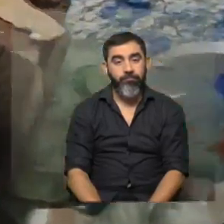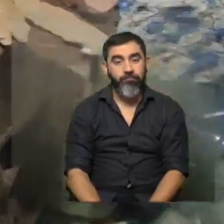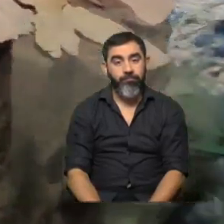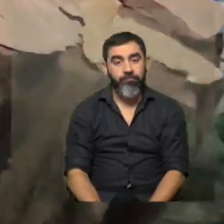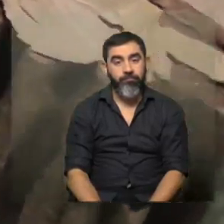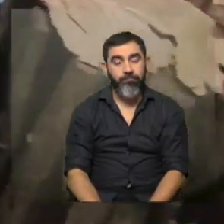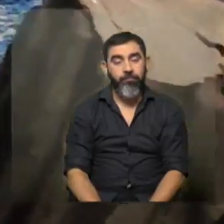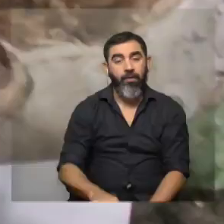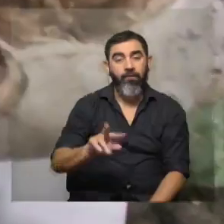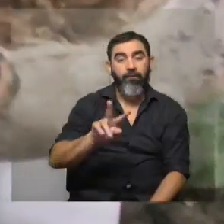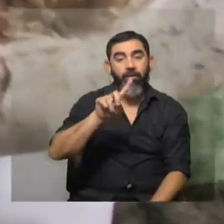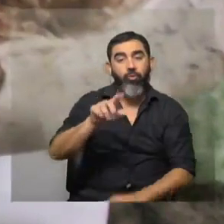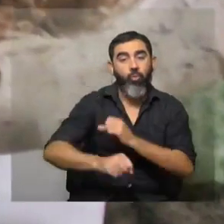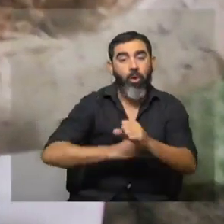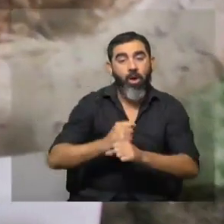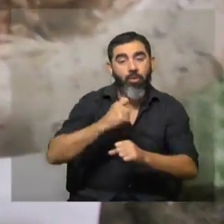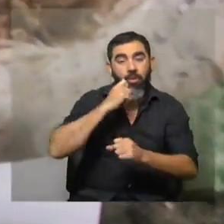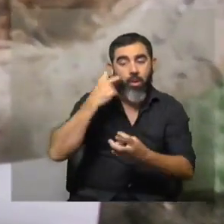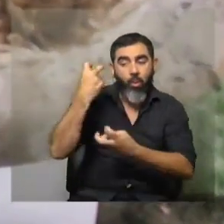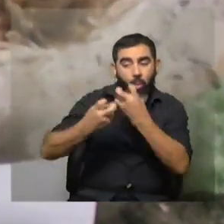Desde los 21 años más o menos vengo juntando mucho.